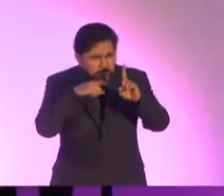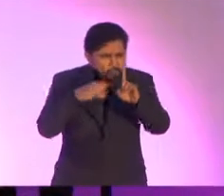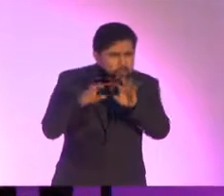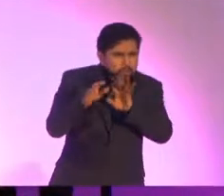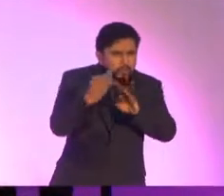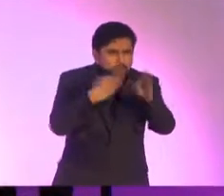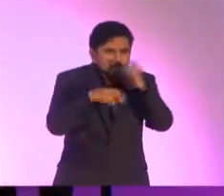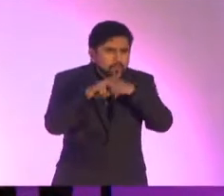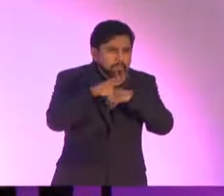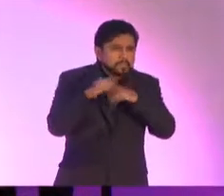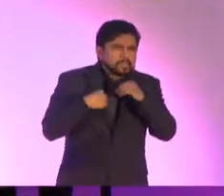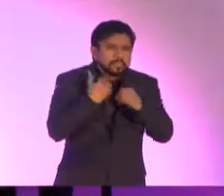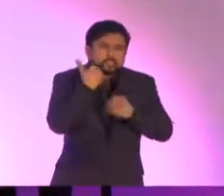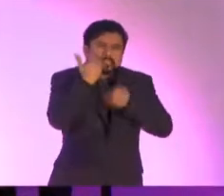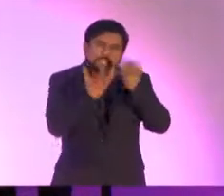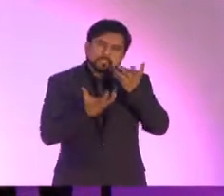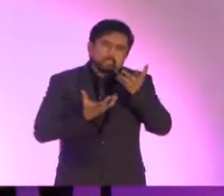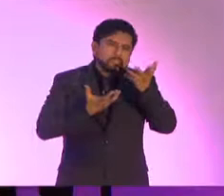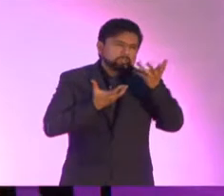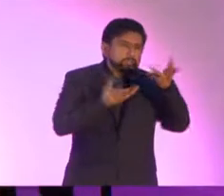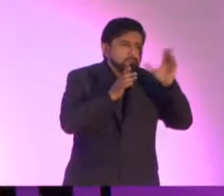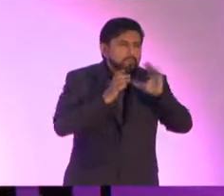todo lo que pudiera comerme de tu cuerpo.